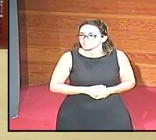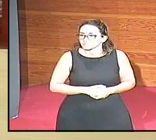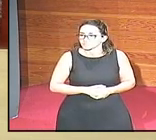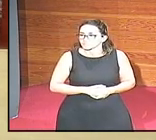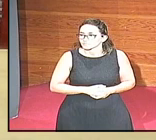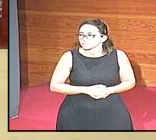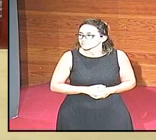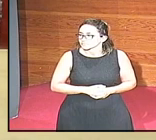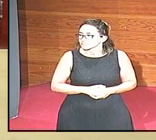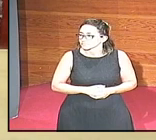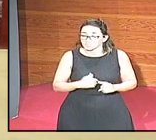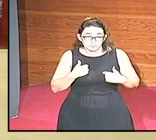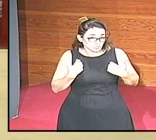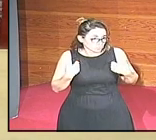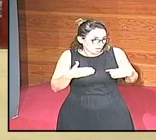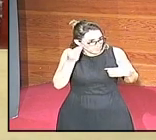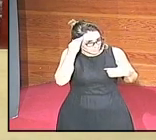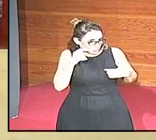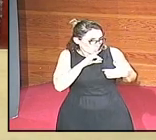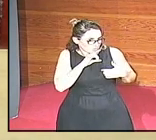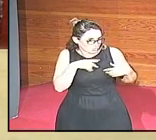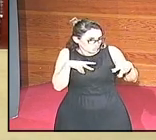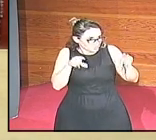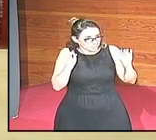Yo ya me voy contento a casa con esto.